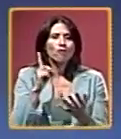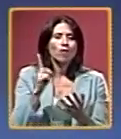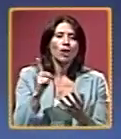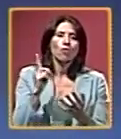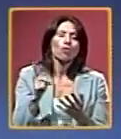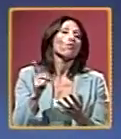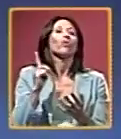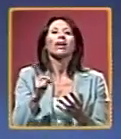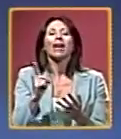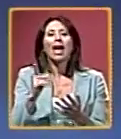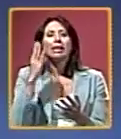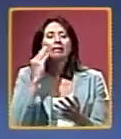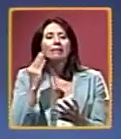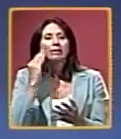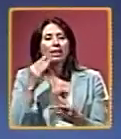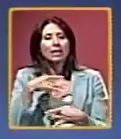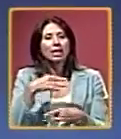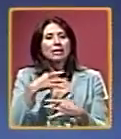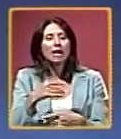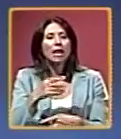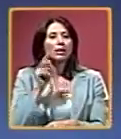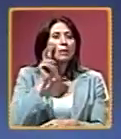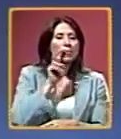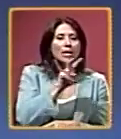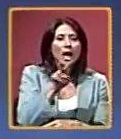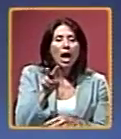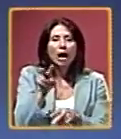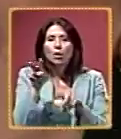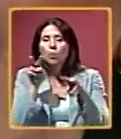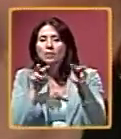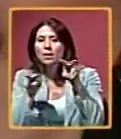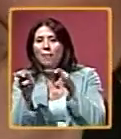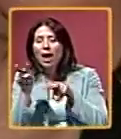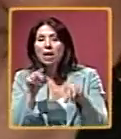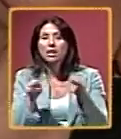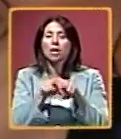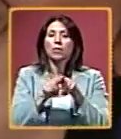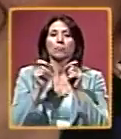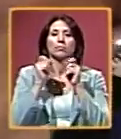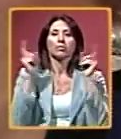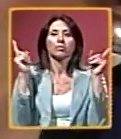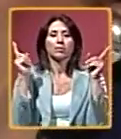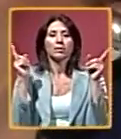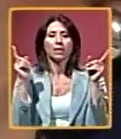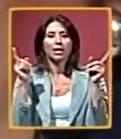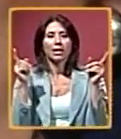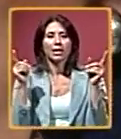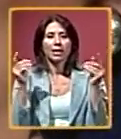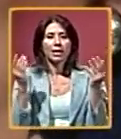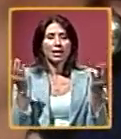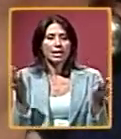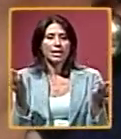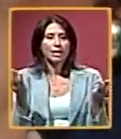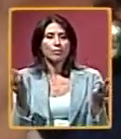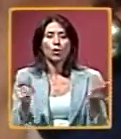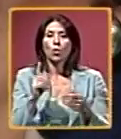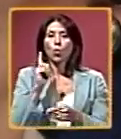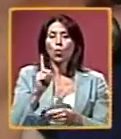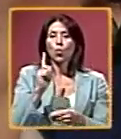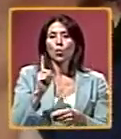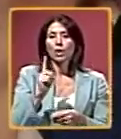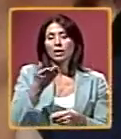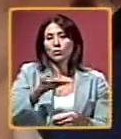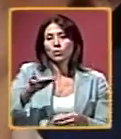cátedra interesante de mirar, de observar y me imagino que hasta de sorprenderse. Y uno de los